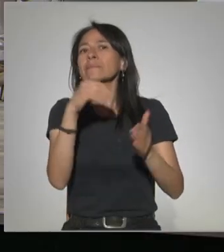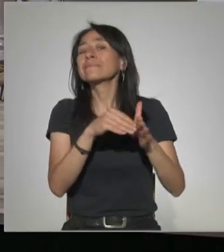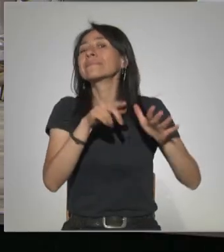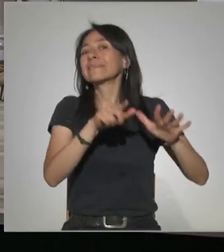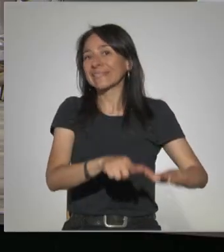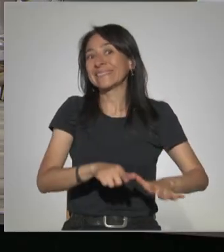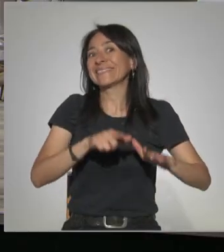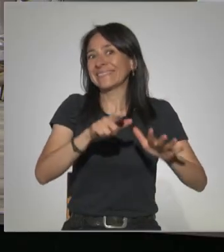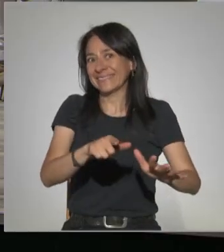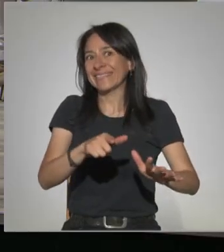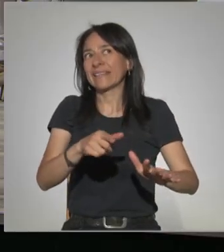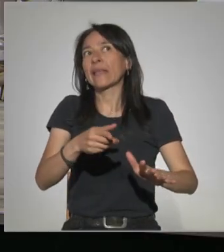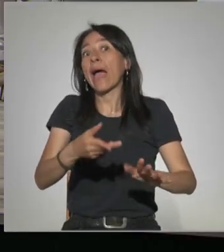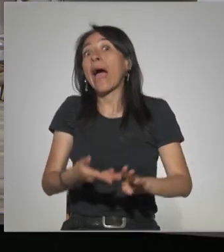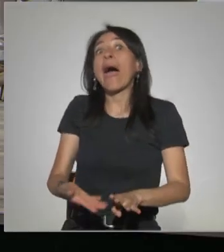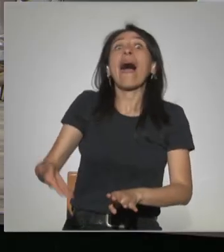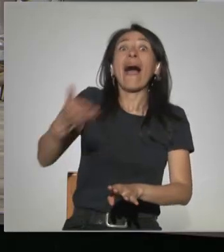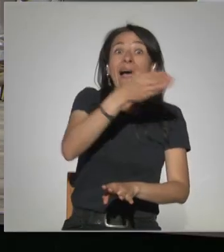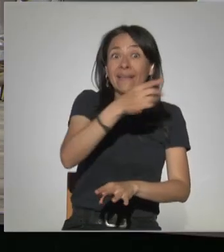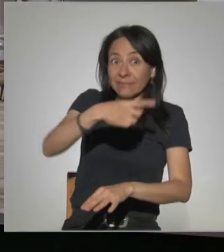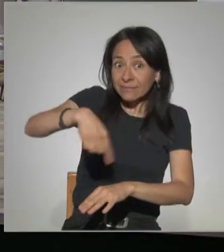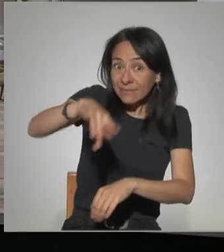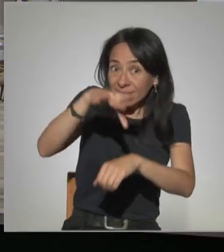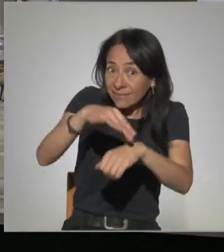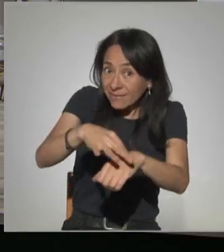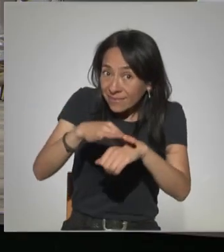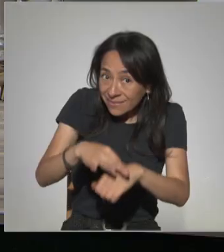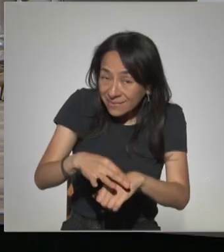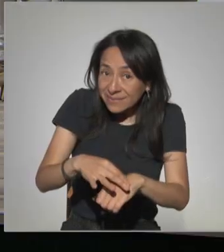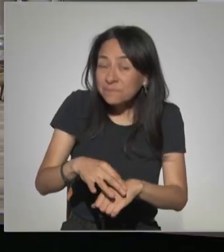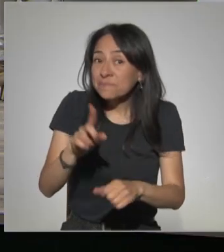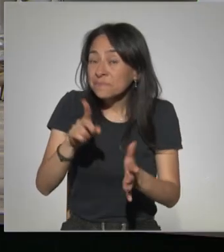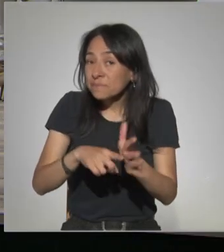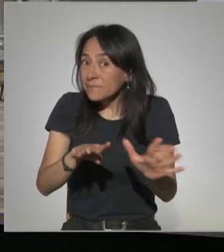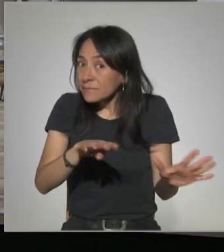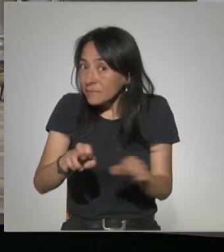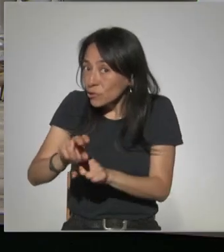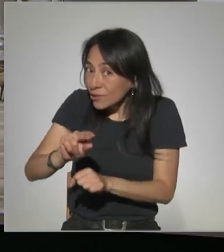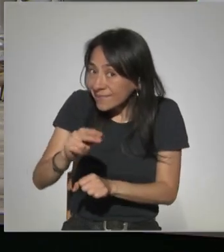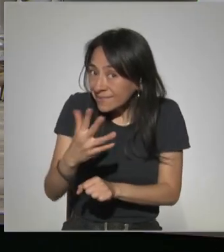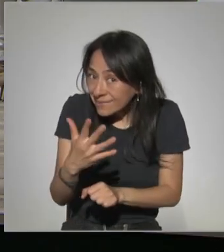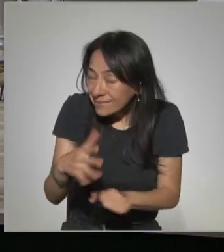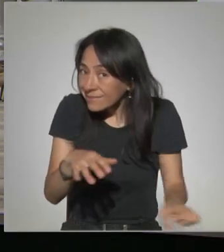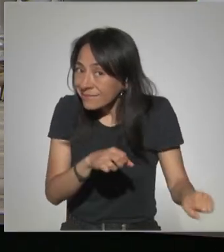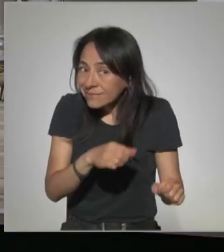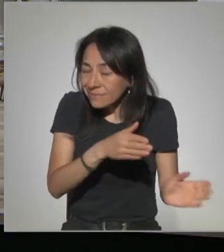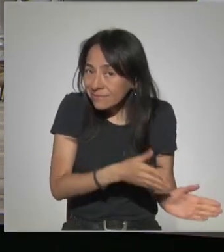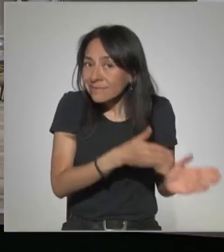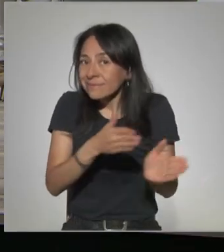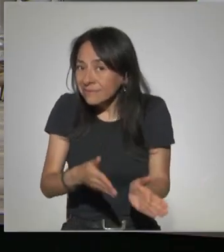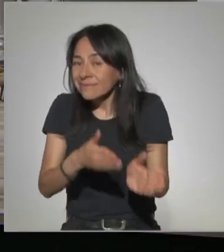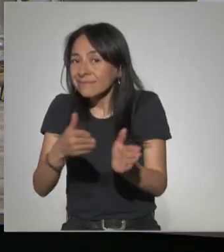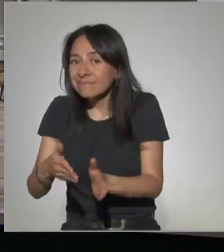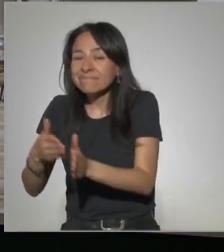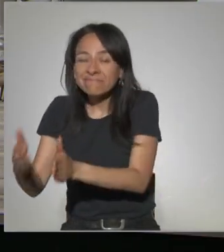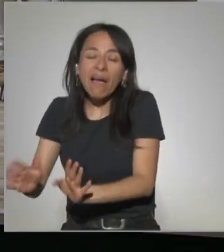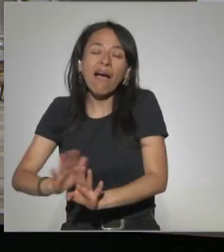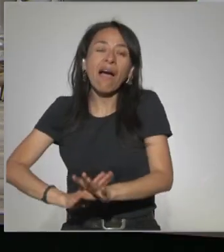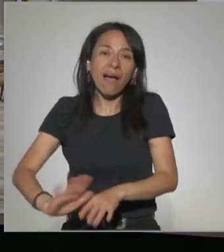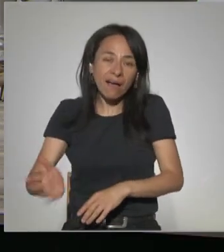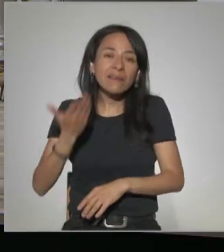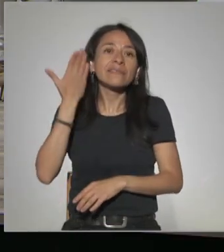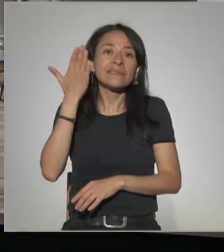el del 85, otro caminito que no necesariamente vamos por este. Y entonces podemos